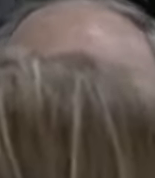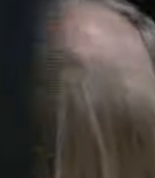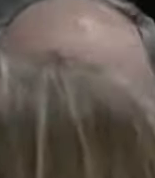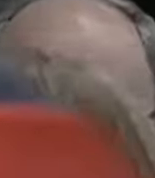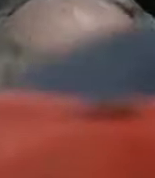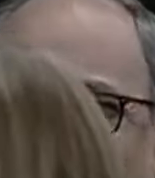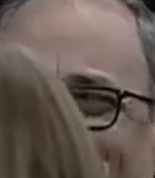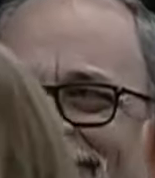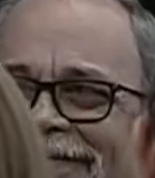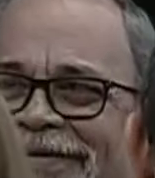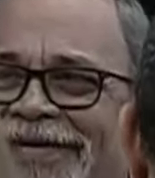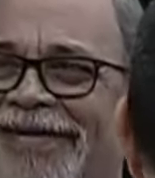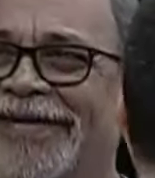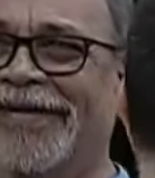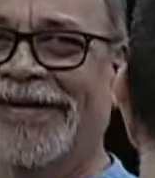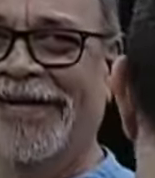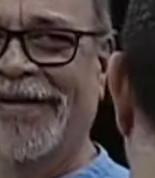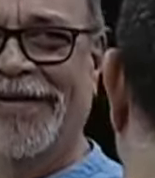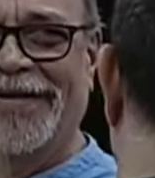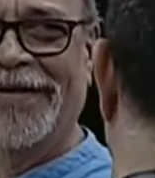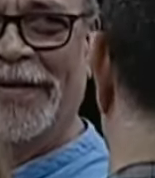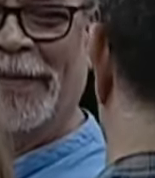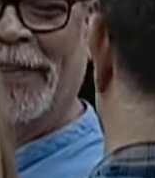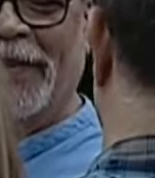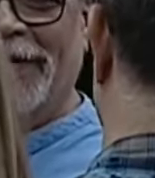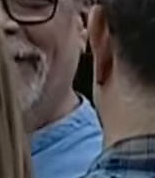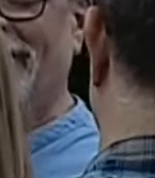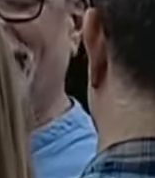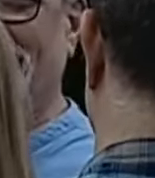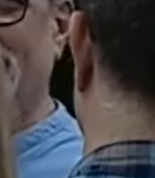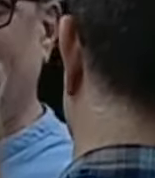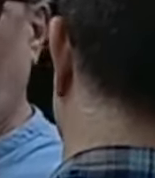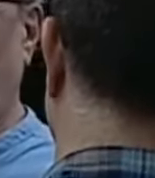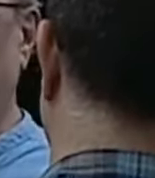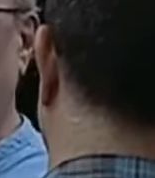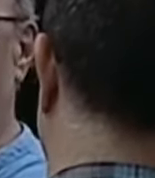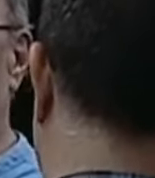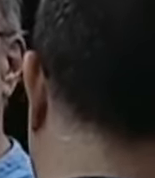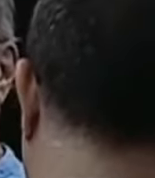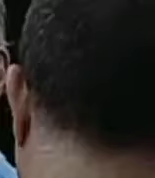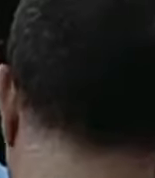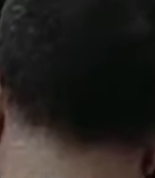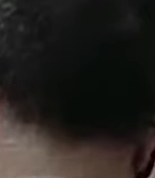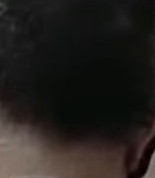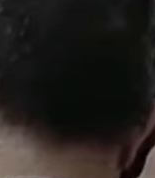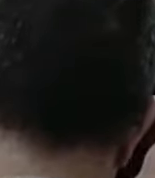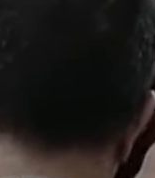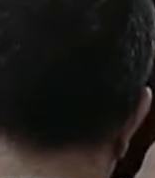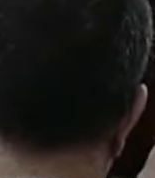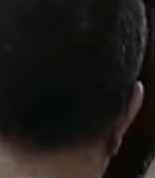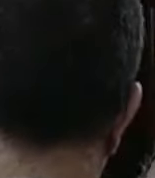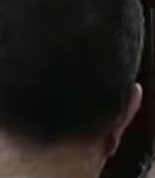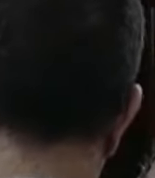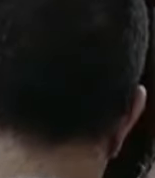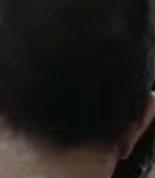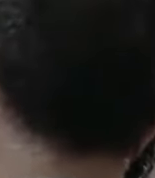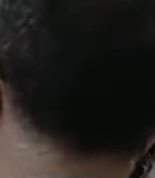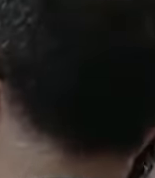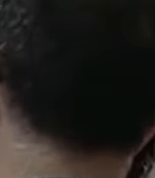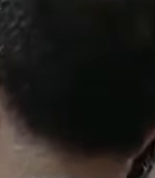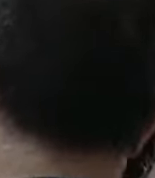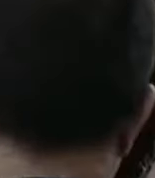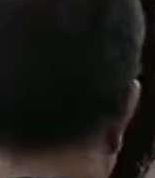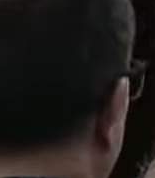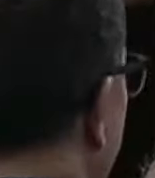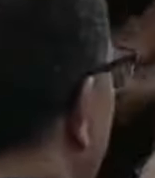de la agenda de trabajo del presidente constitucional Nicolás Maduro para este lunes 2 de septiembre del año 2024, donde